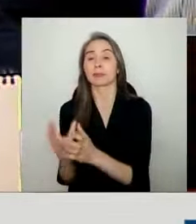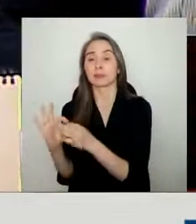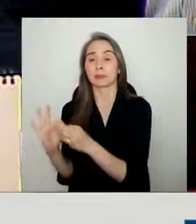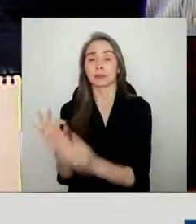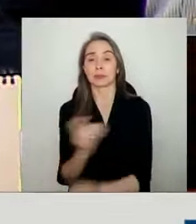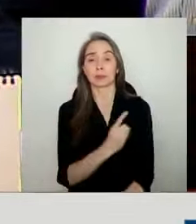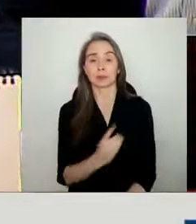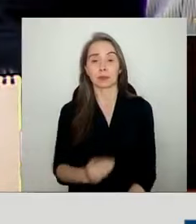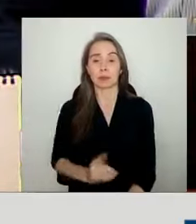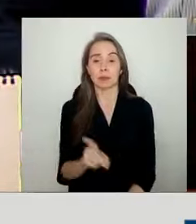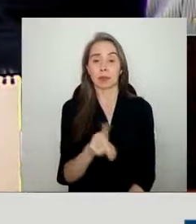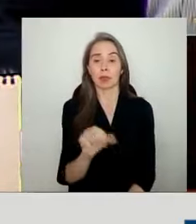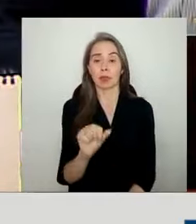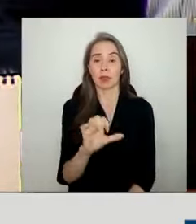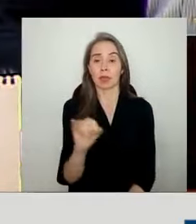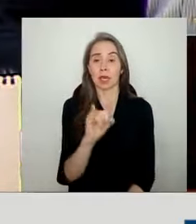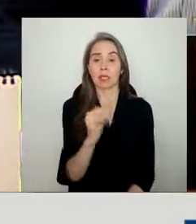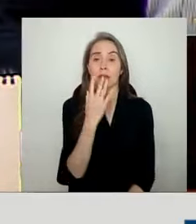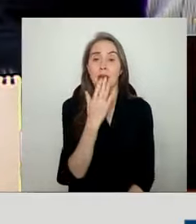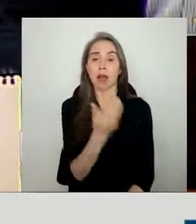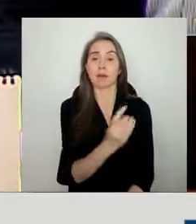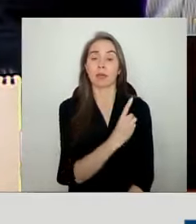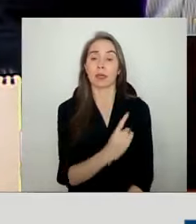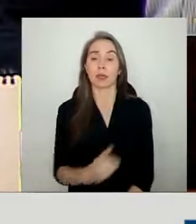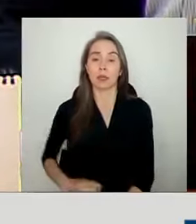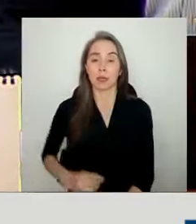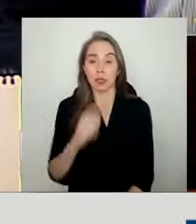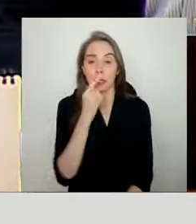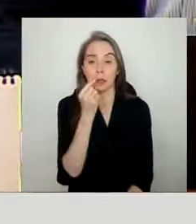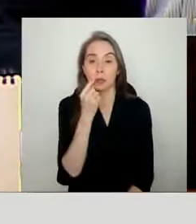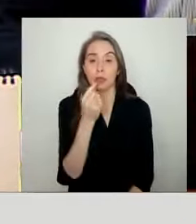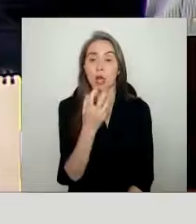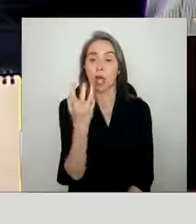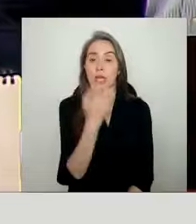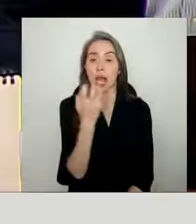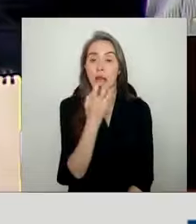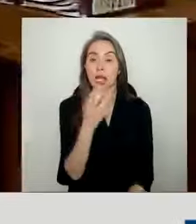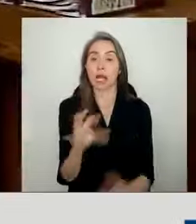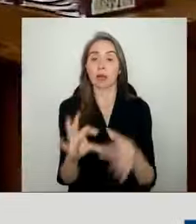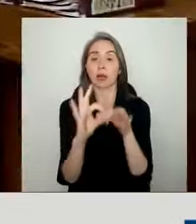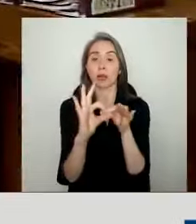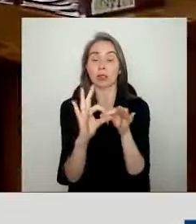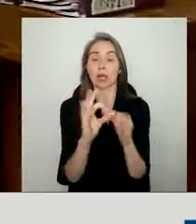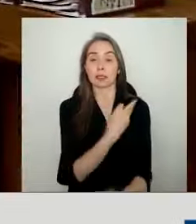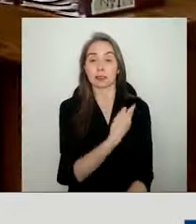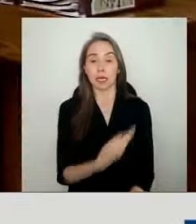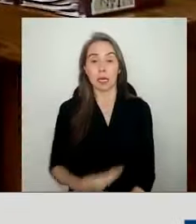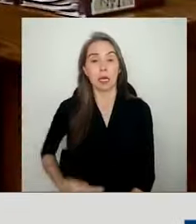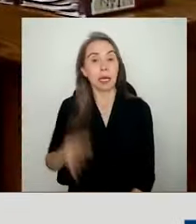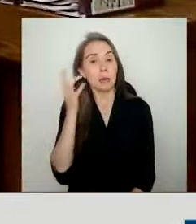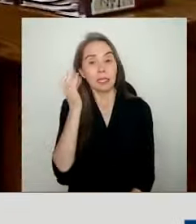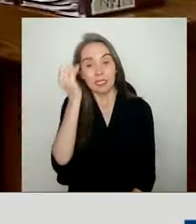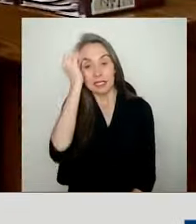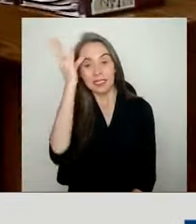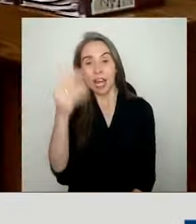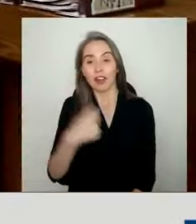tiene la palabra el diputado Jaime Naranjo Gracias presidenta por acordarse de